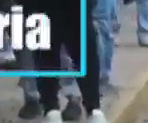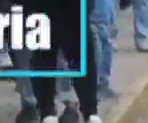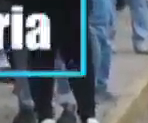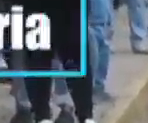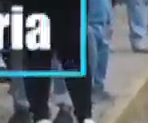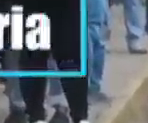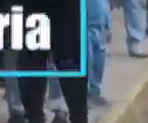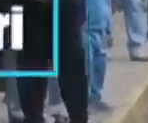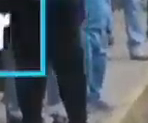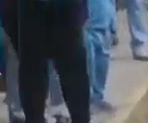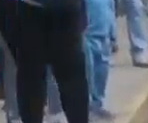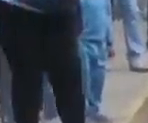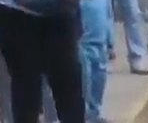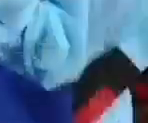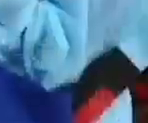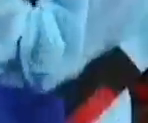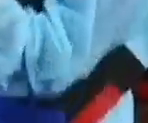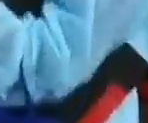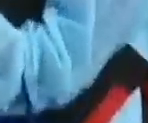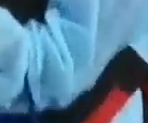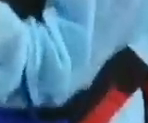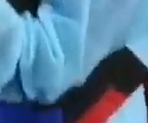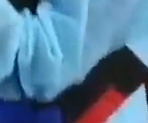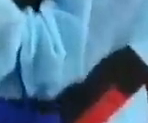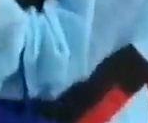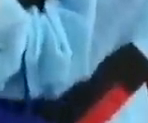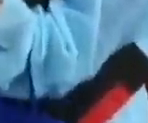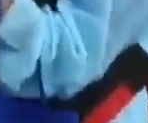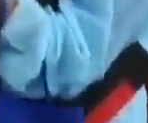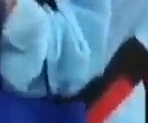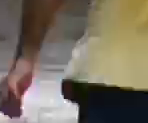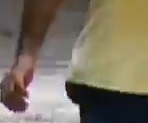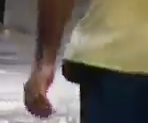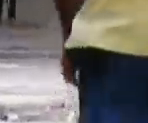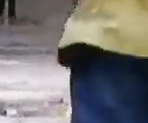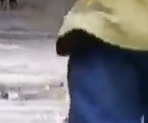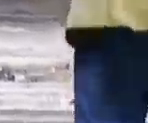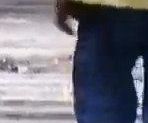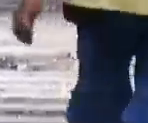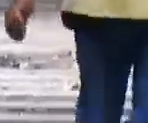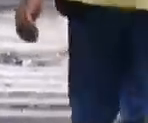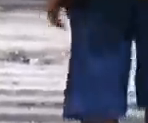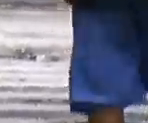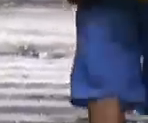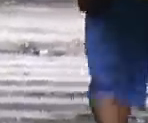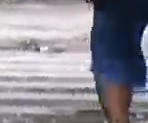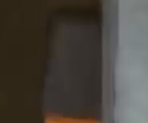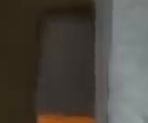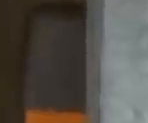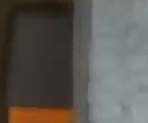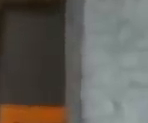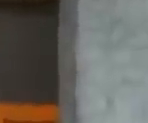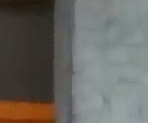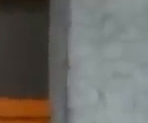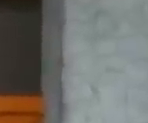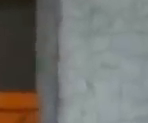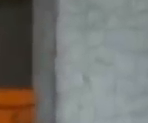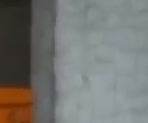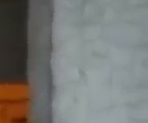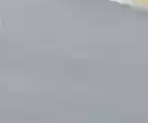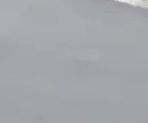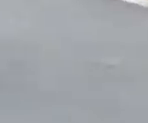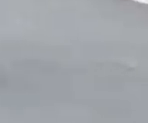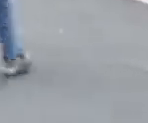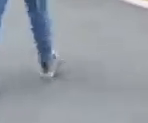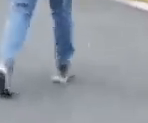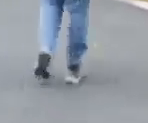la asistencia consciente y voluntaria del pueblo logró que aprendiéramos a cuidarnos en medio de esta pandemia y a cuidar